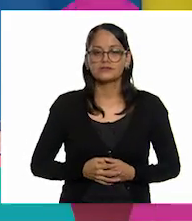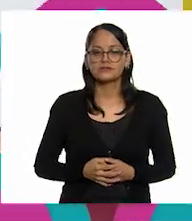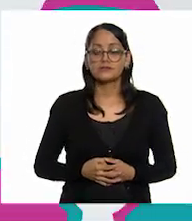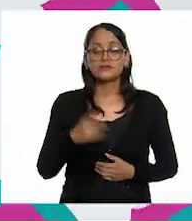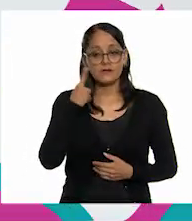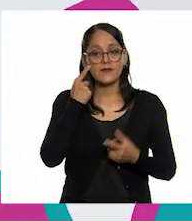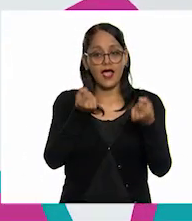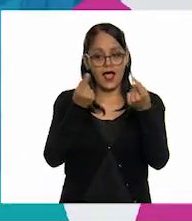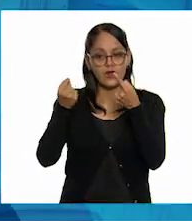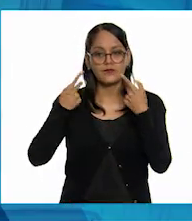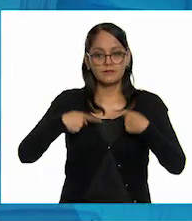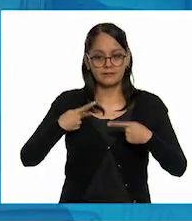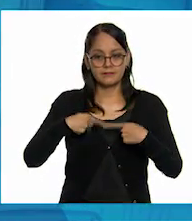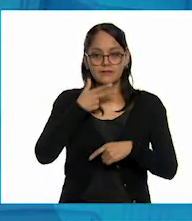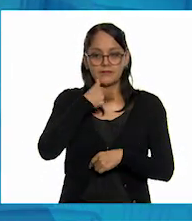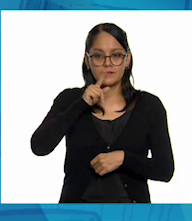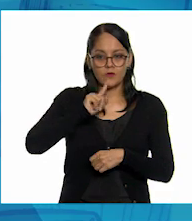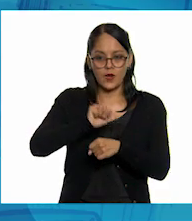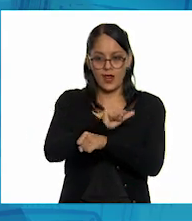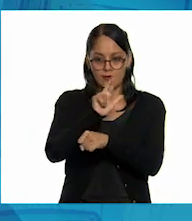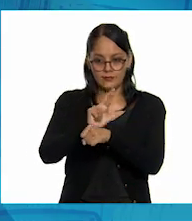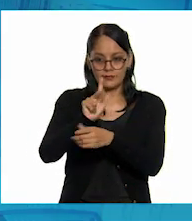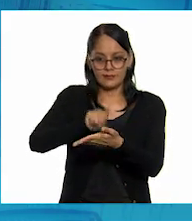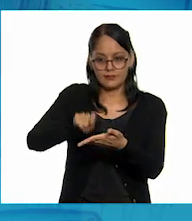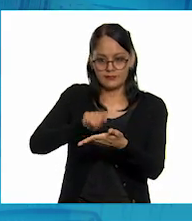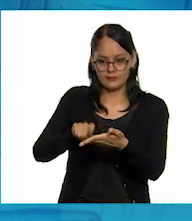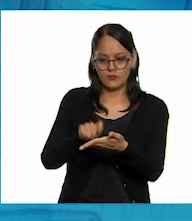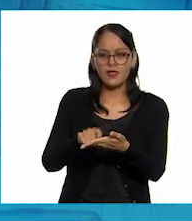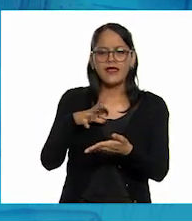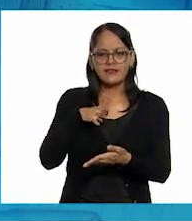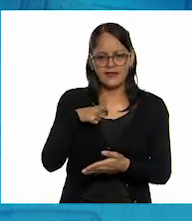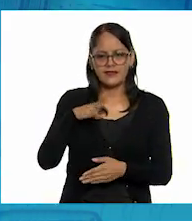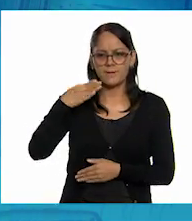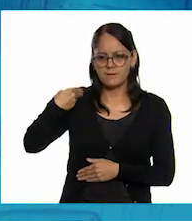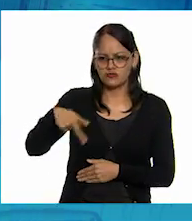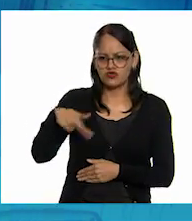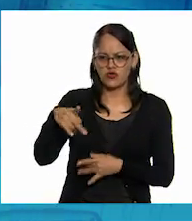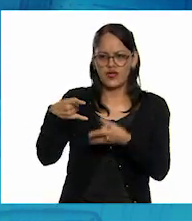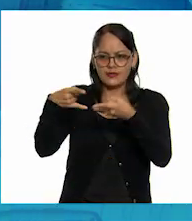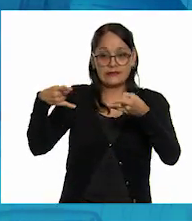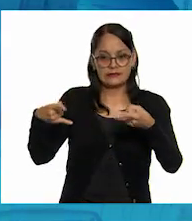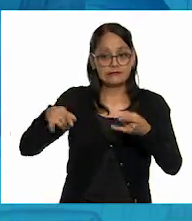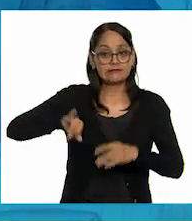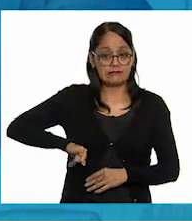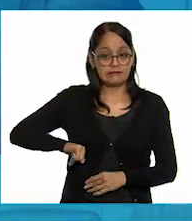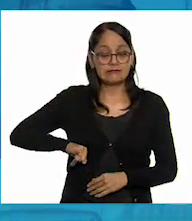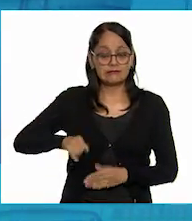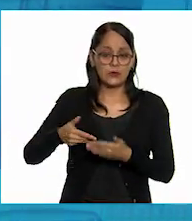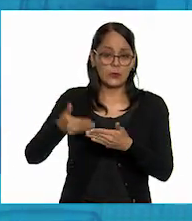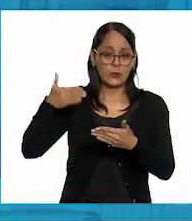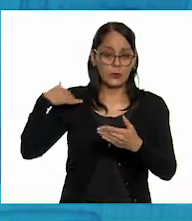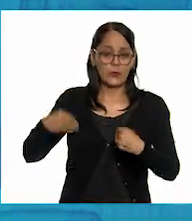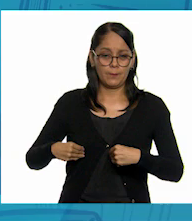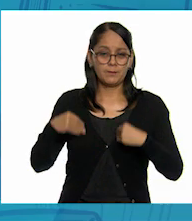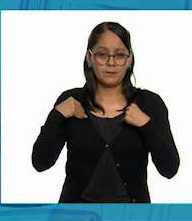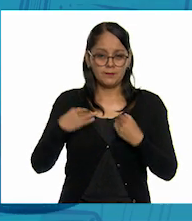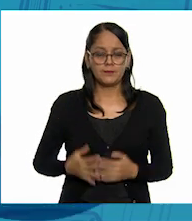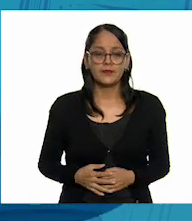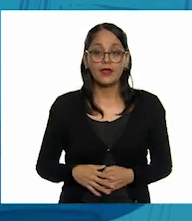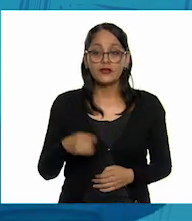algunos escritores y escritoras, tienen una biografía muy, muy interesante, maestra. Yo me he dado